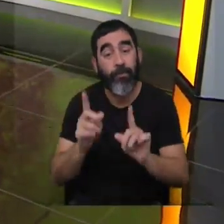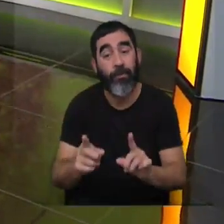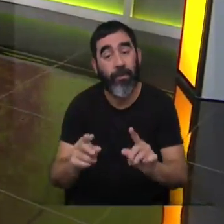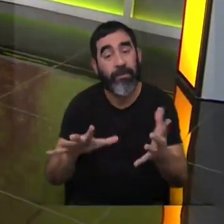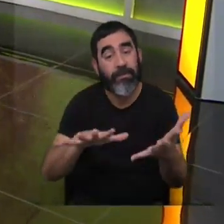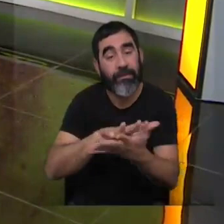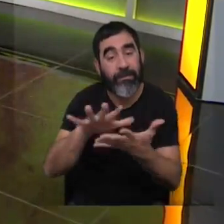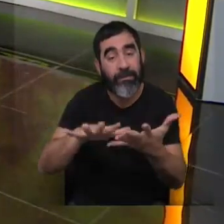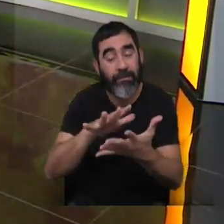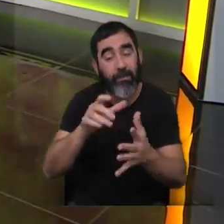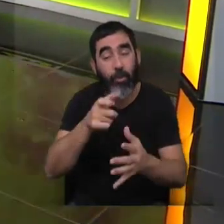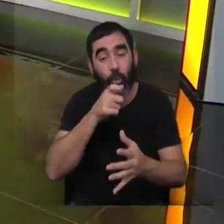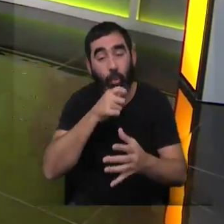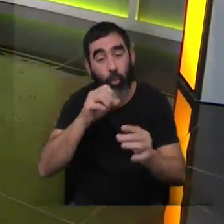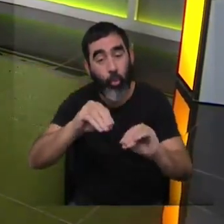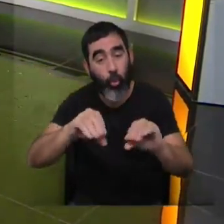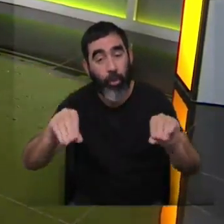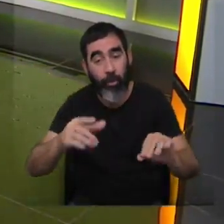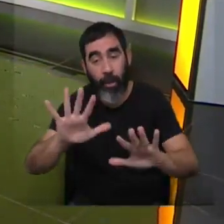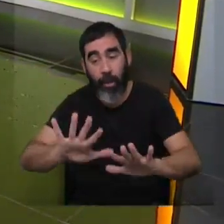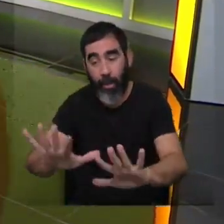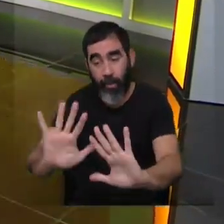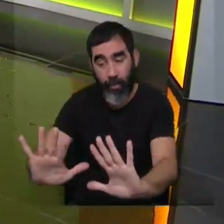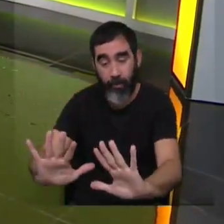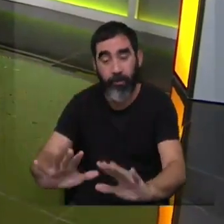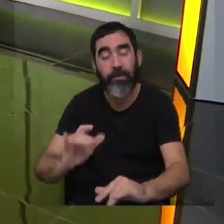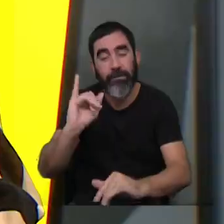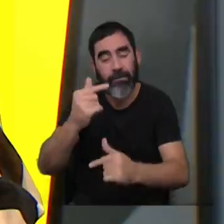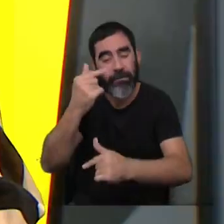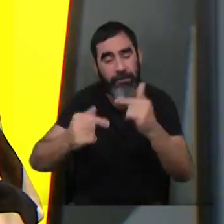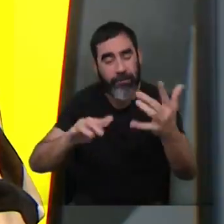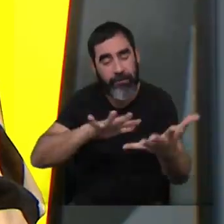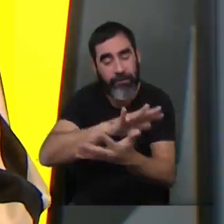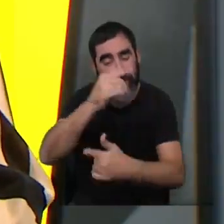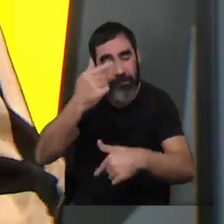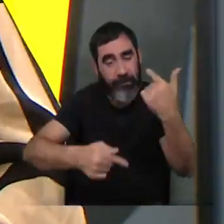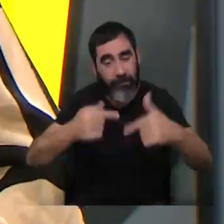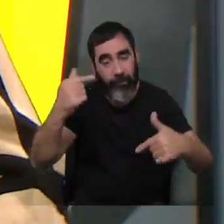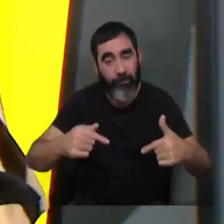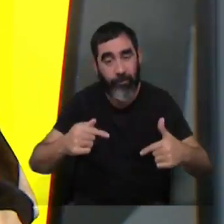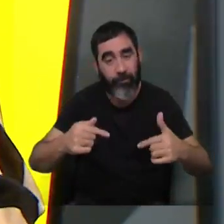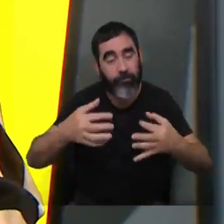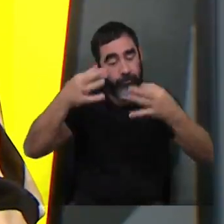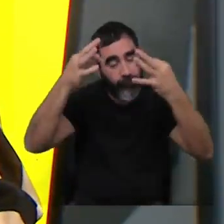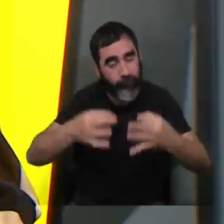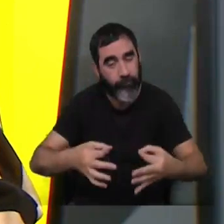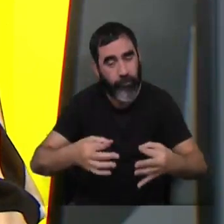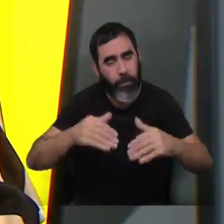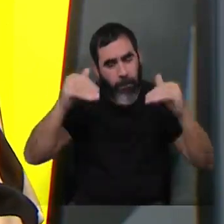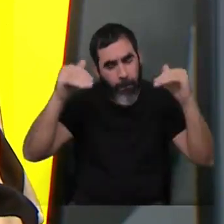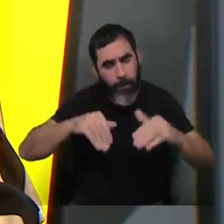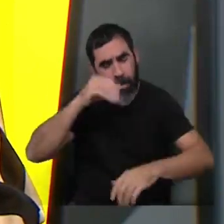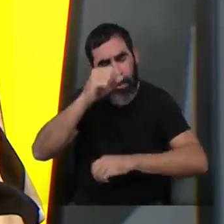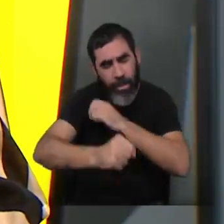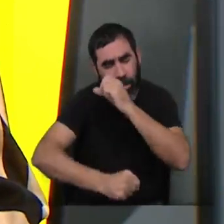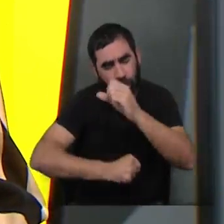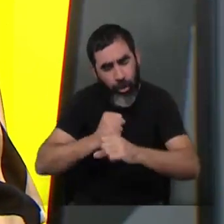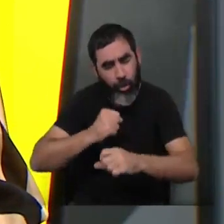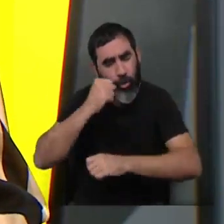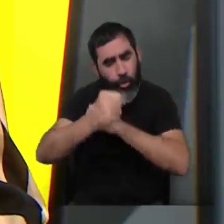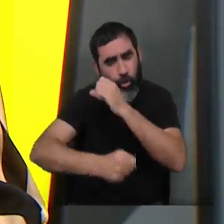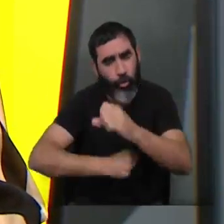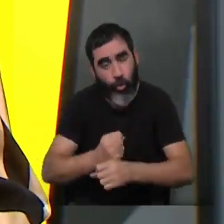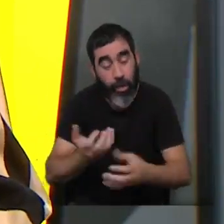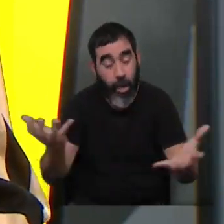condiciones geológicas para que quede en un solo lugar. Exacto, todas las condiciones que se tienen que dar para con muchos millones de años se genere lo